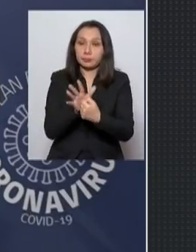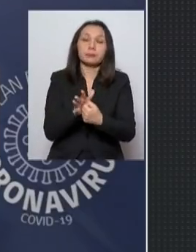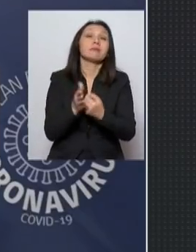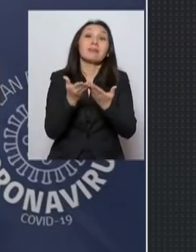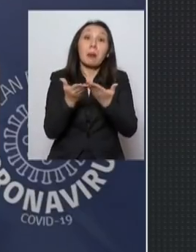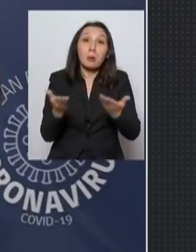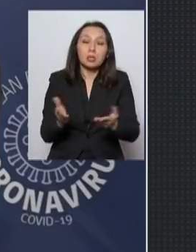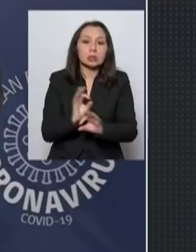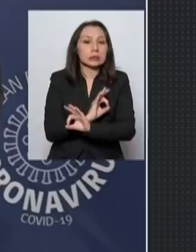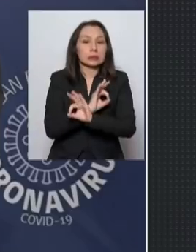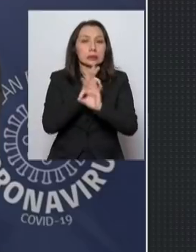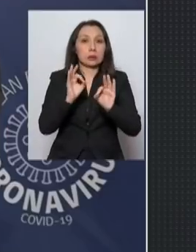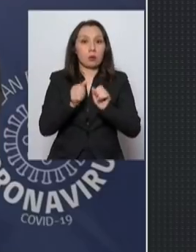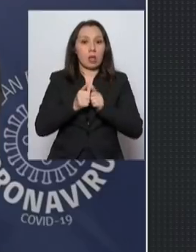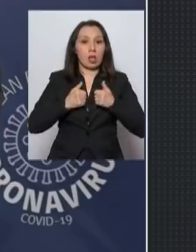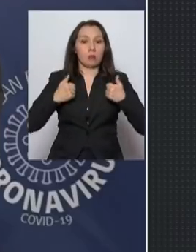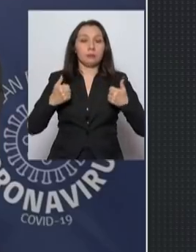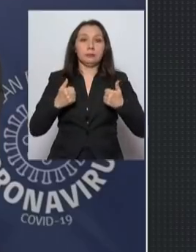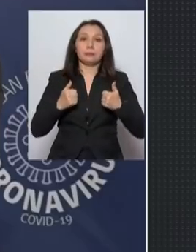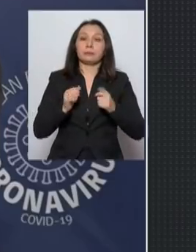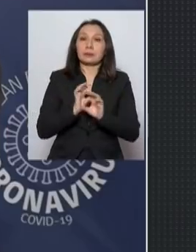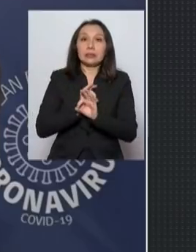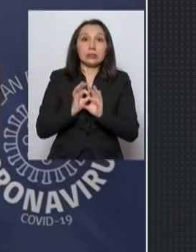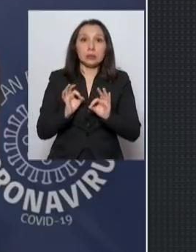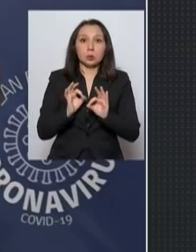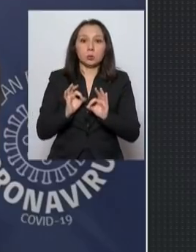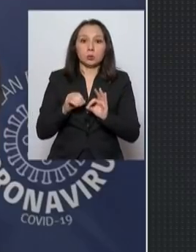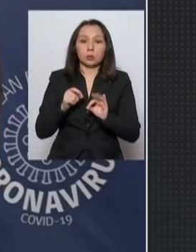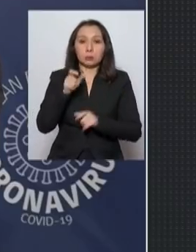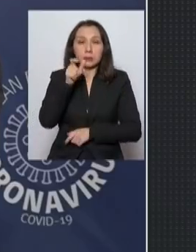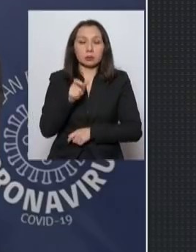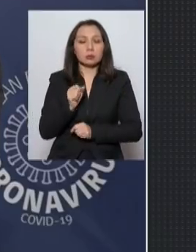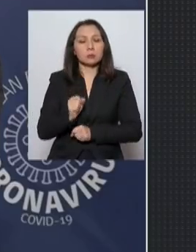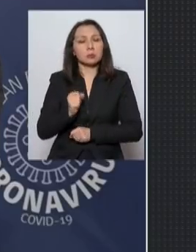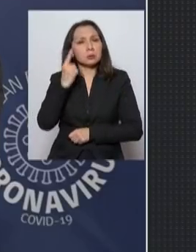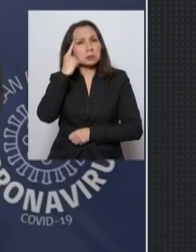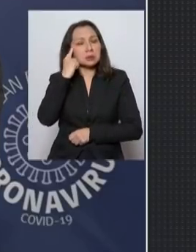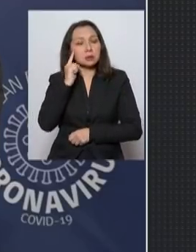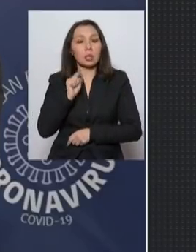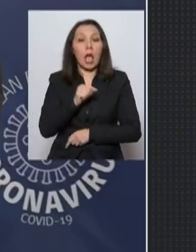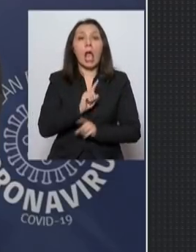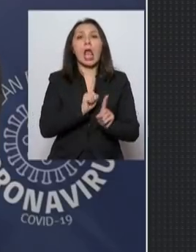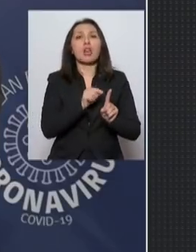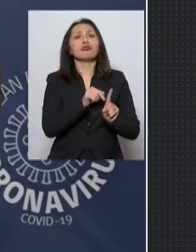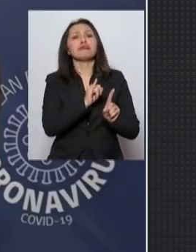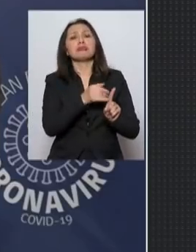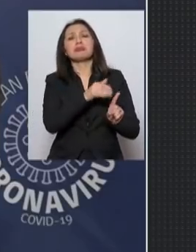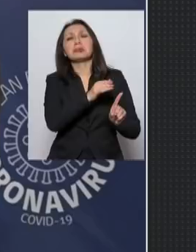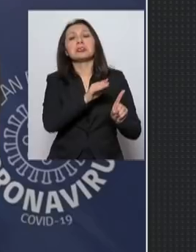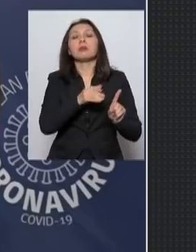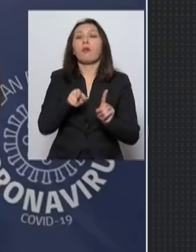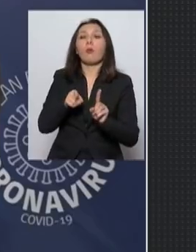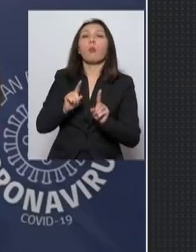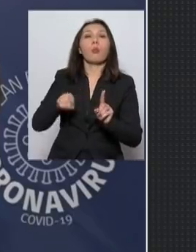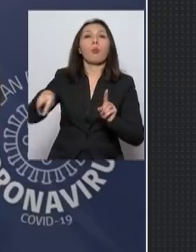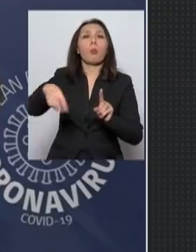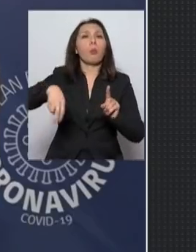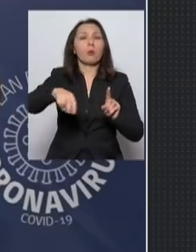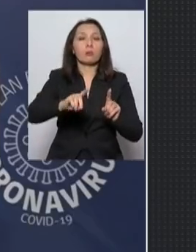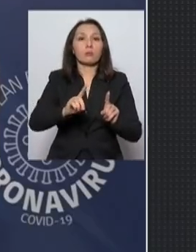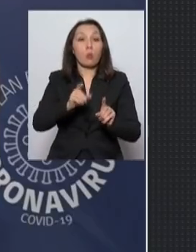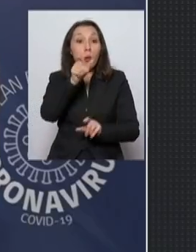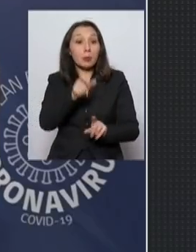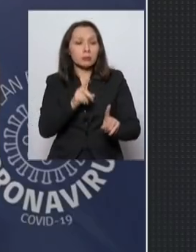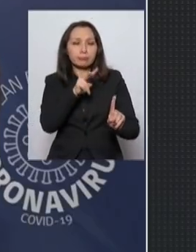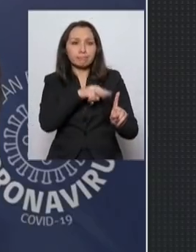que para ninguna autoridad de ninguna naturaleza cabe alguna excepción. Una persona que